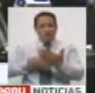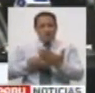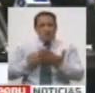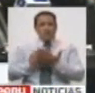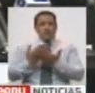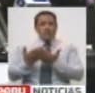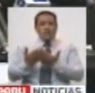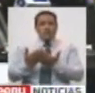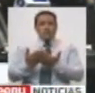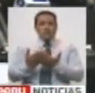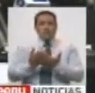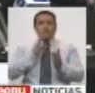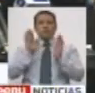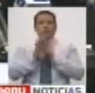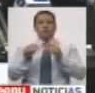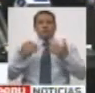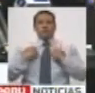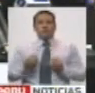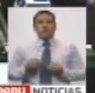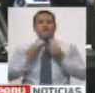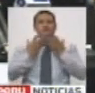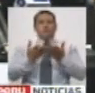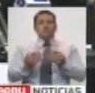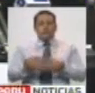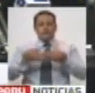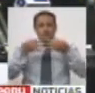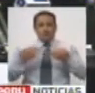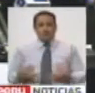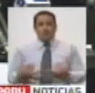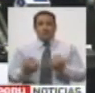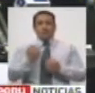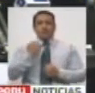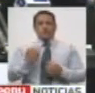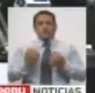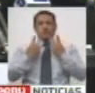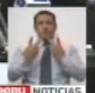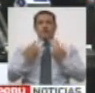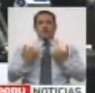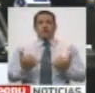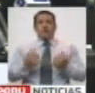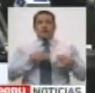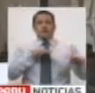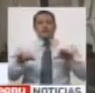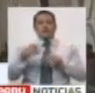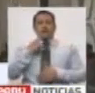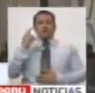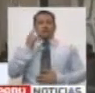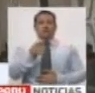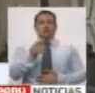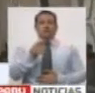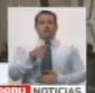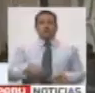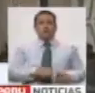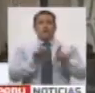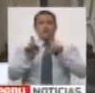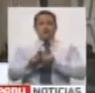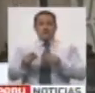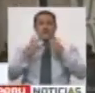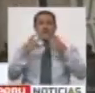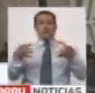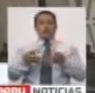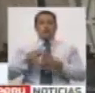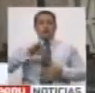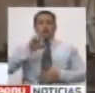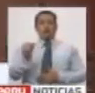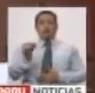incluso de tener una información mucho más sólida a la que existe, hacer una recusación. Por su parte, el Jurado